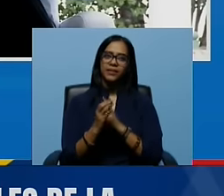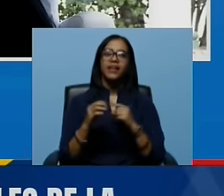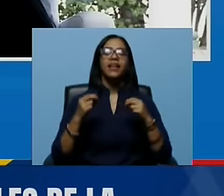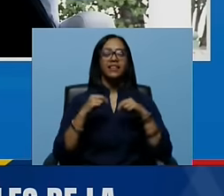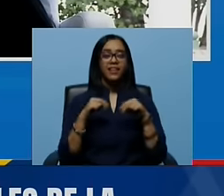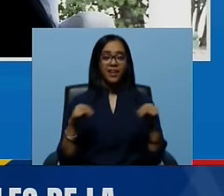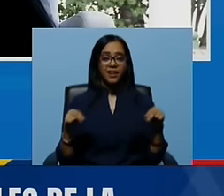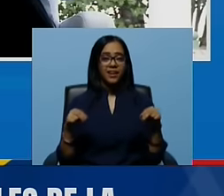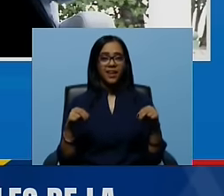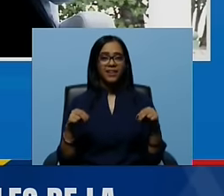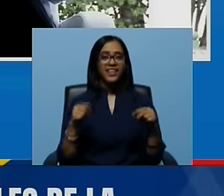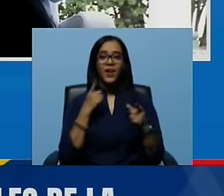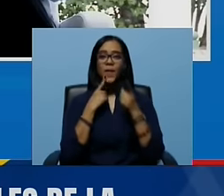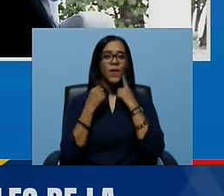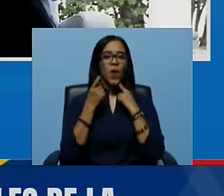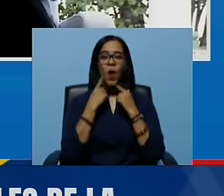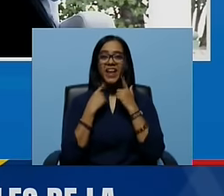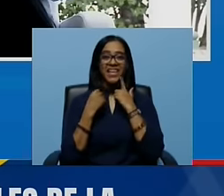de colores.